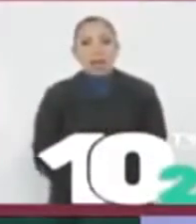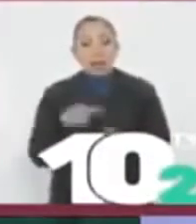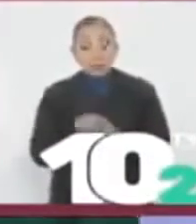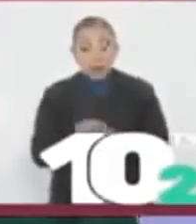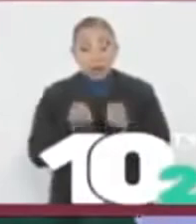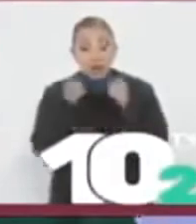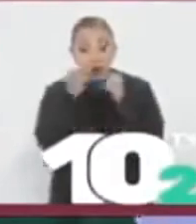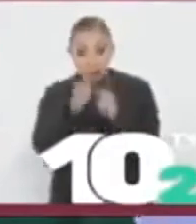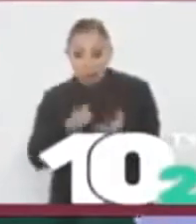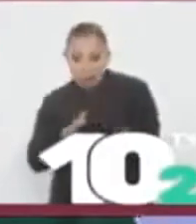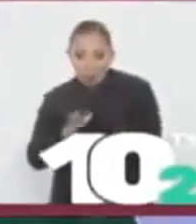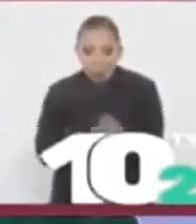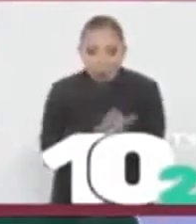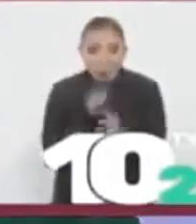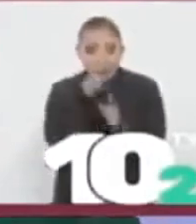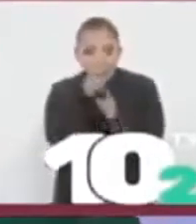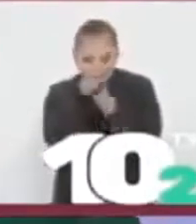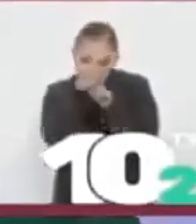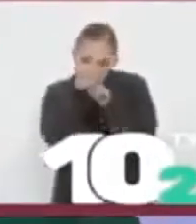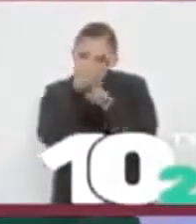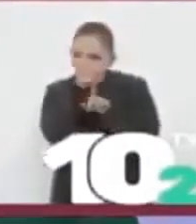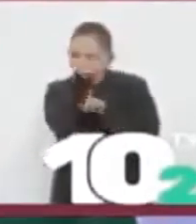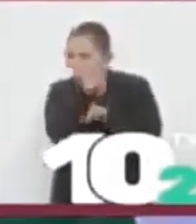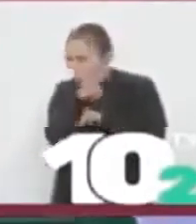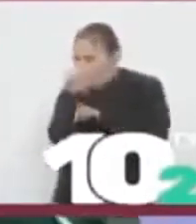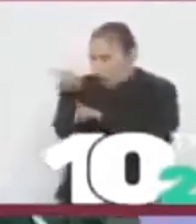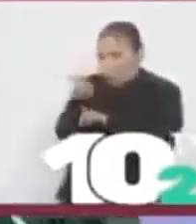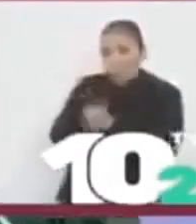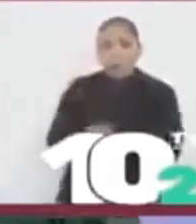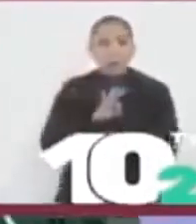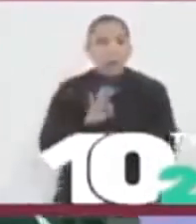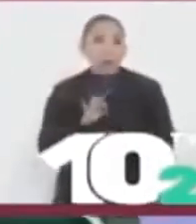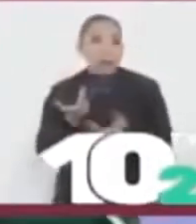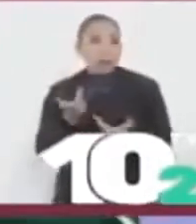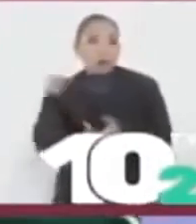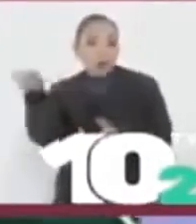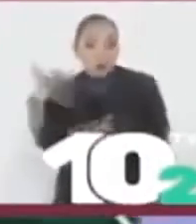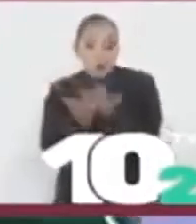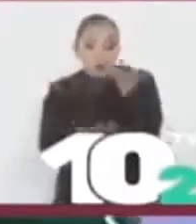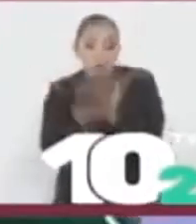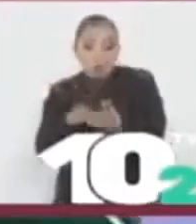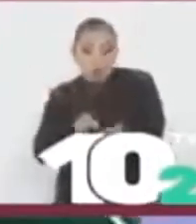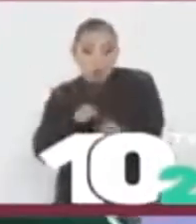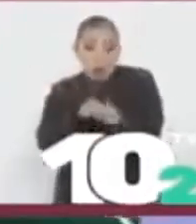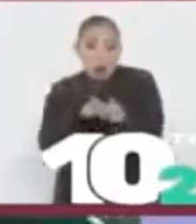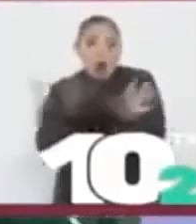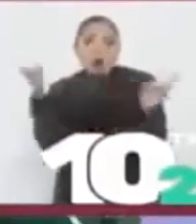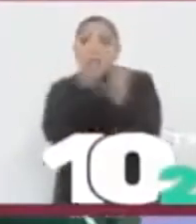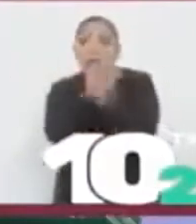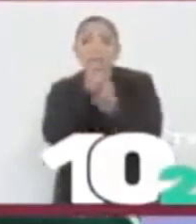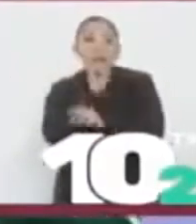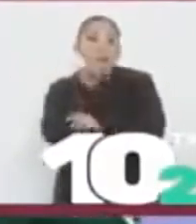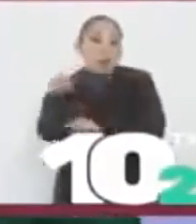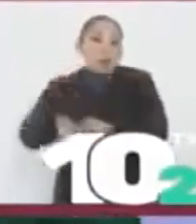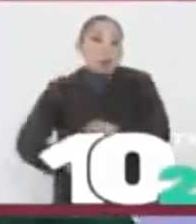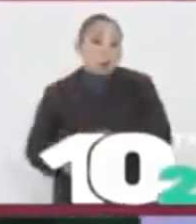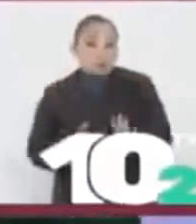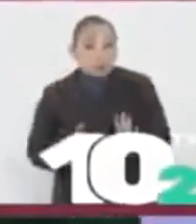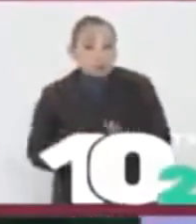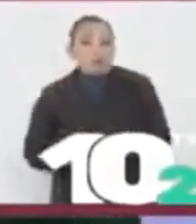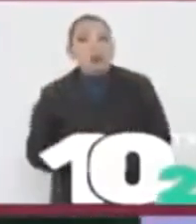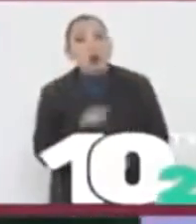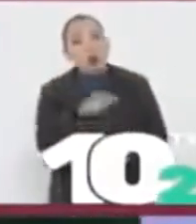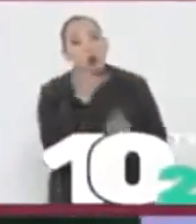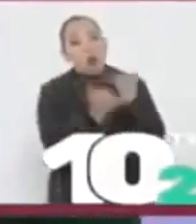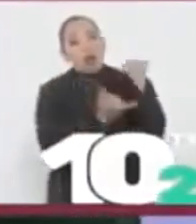La fuerza que le imprimas y la dirección que le des. Puede ser por el impulso que tú le des y también por cómo vaya el viento.